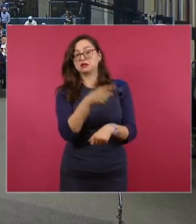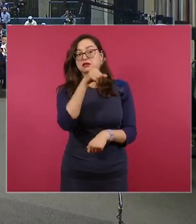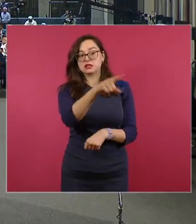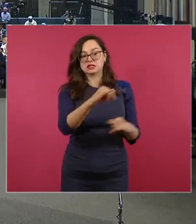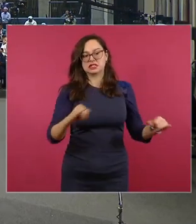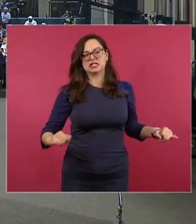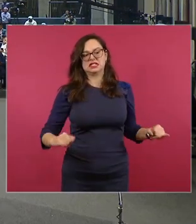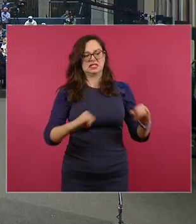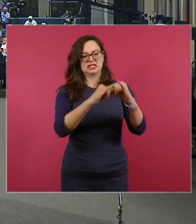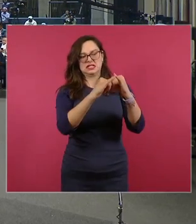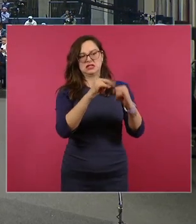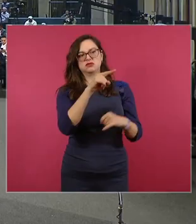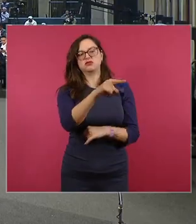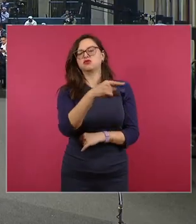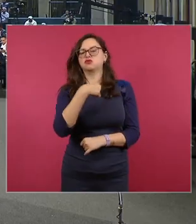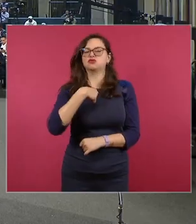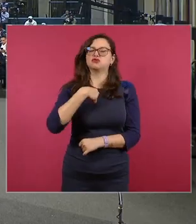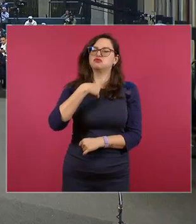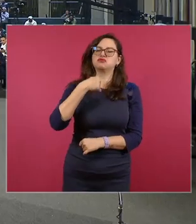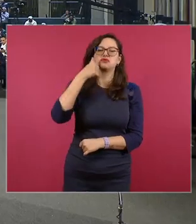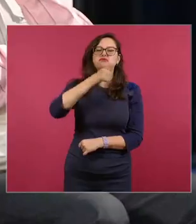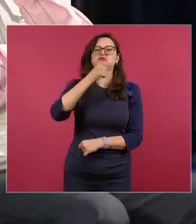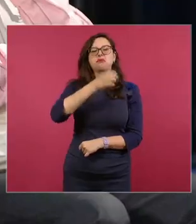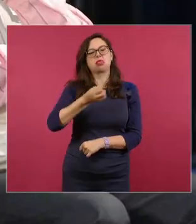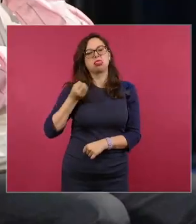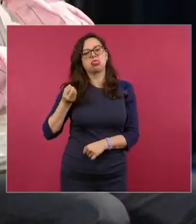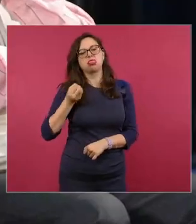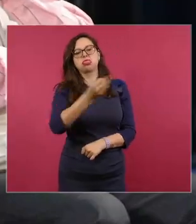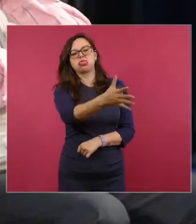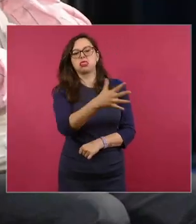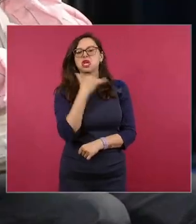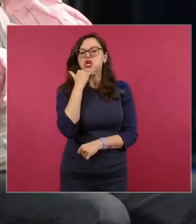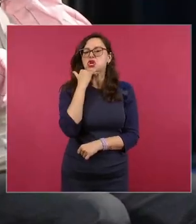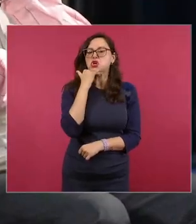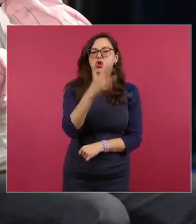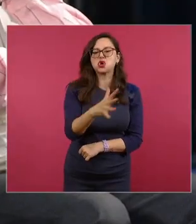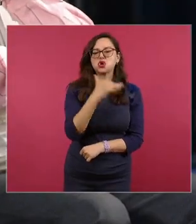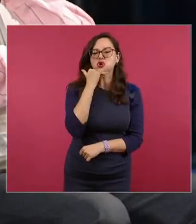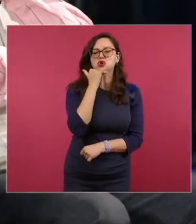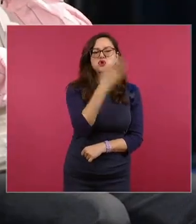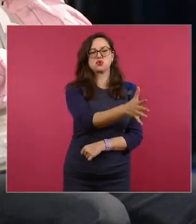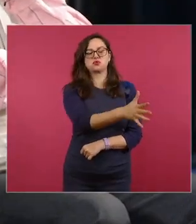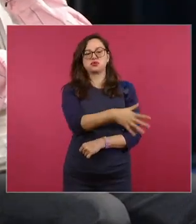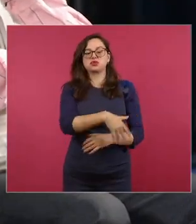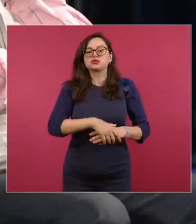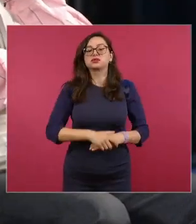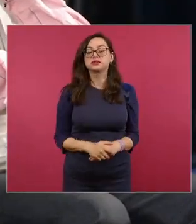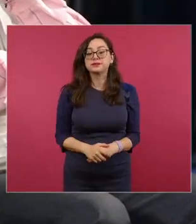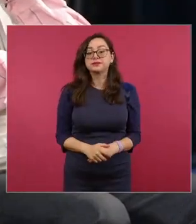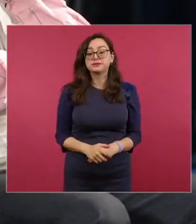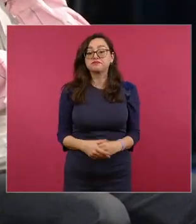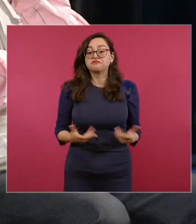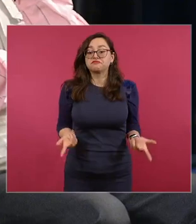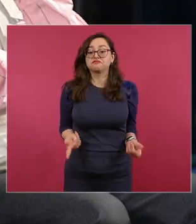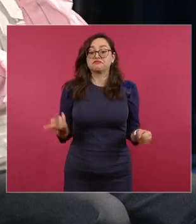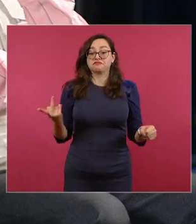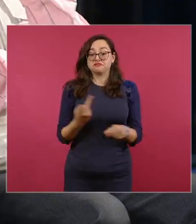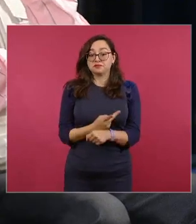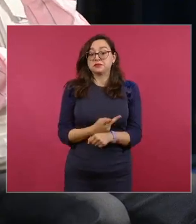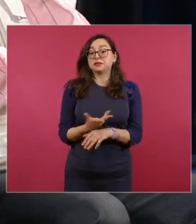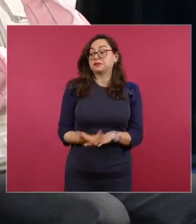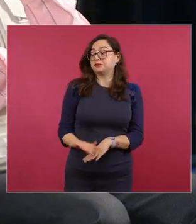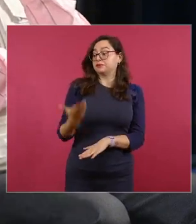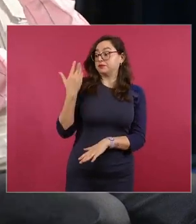de corrupción, que es el Instituto de Transparencia? Le pregunto porque en febrero pasado estuve en España